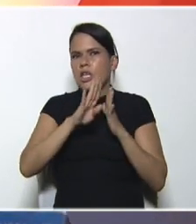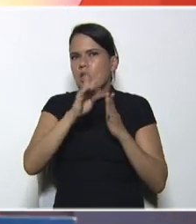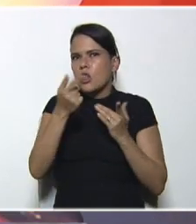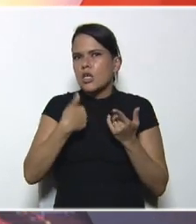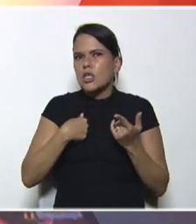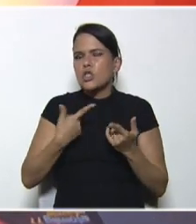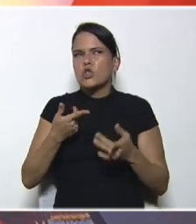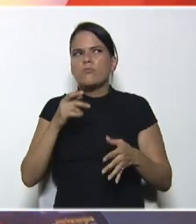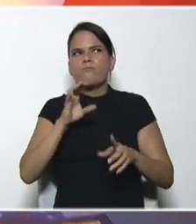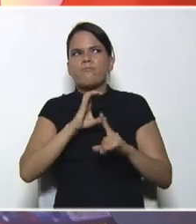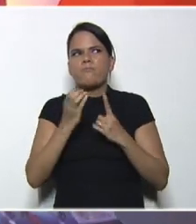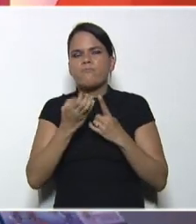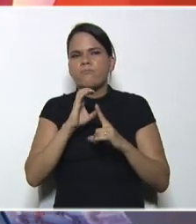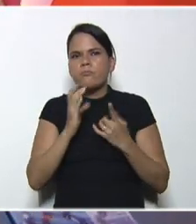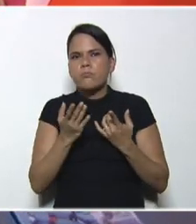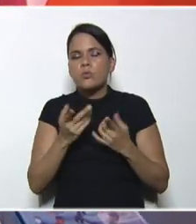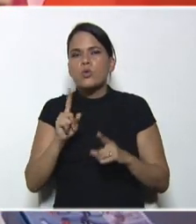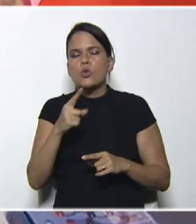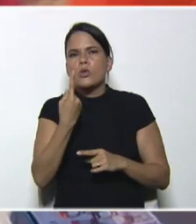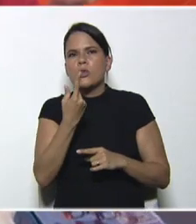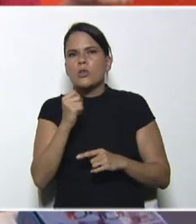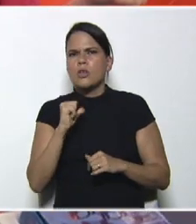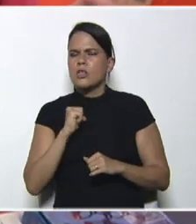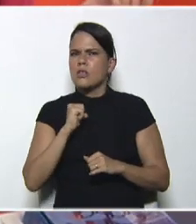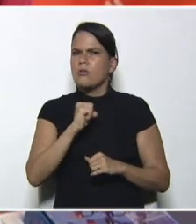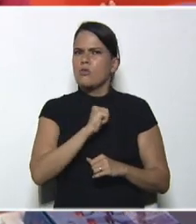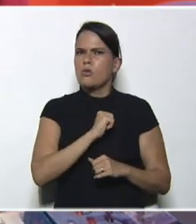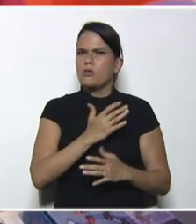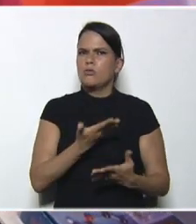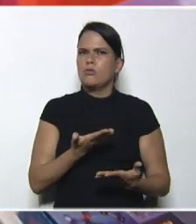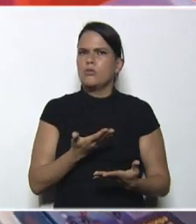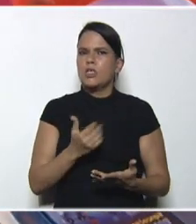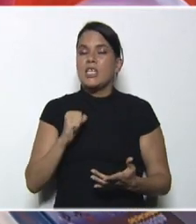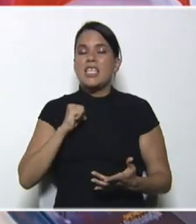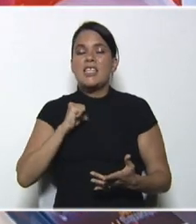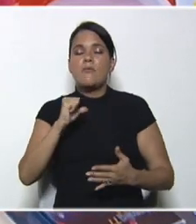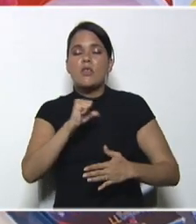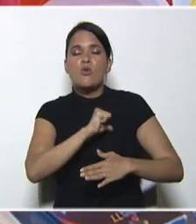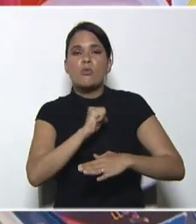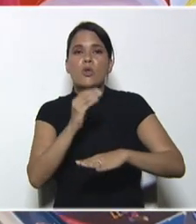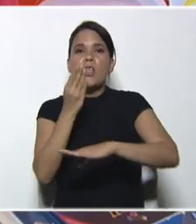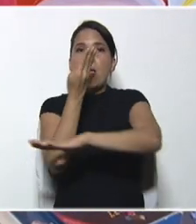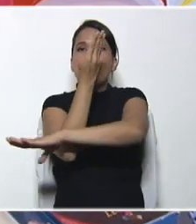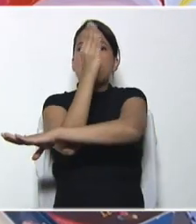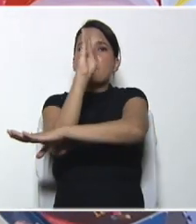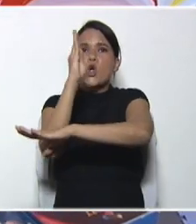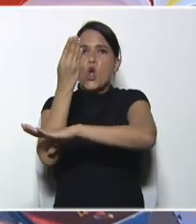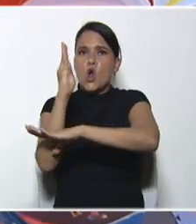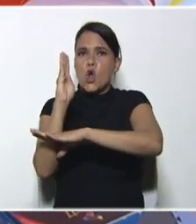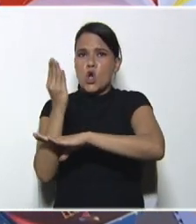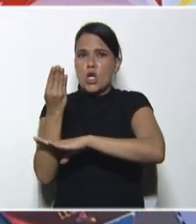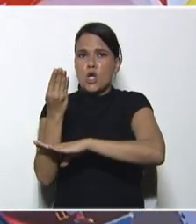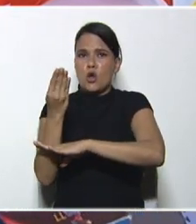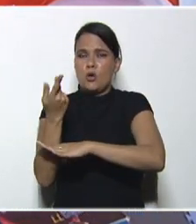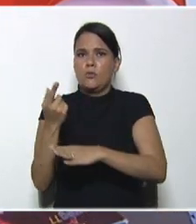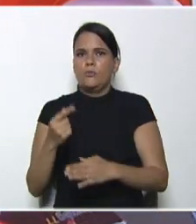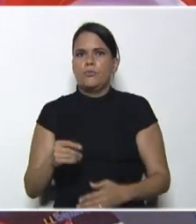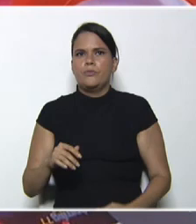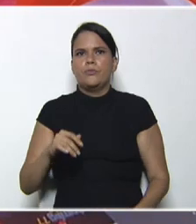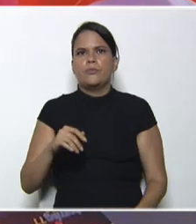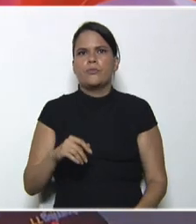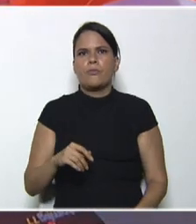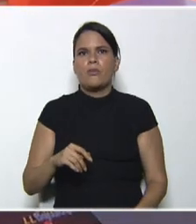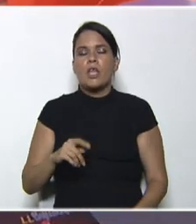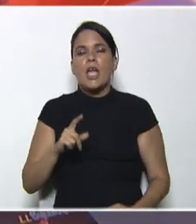es individuo, pero individuo desde el punto de vista biológico. Vamos a leer. Es un organismo capaz